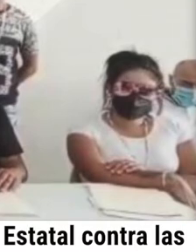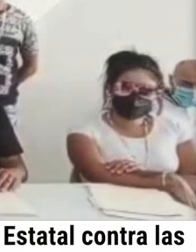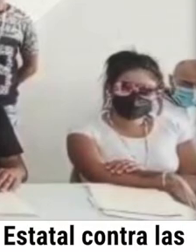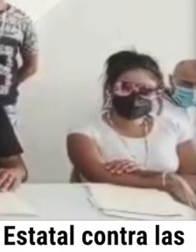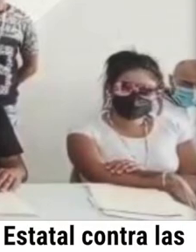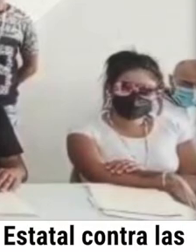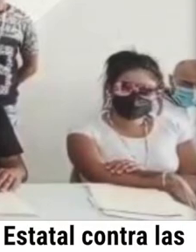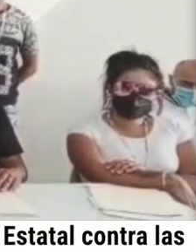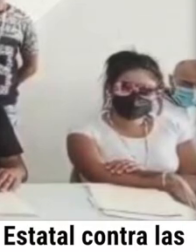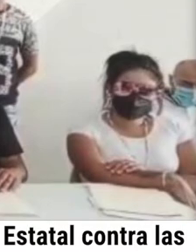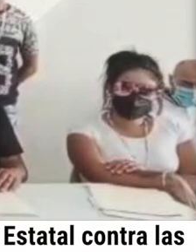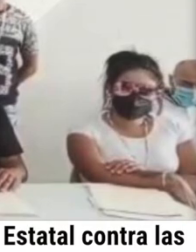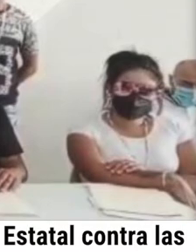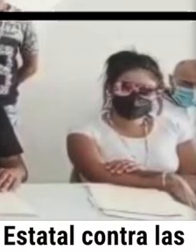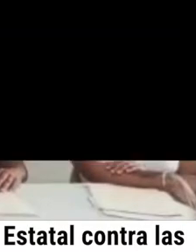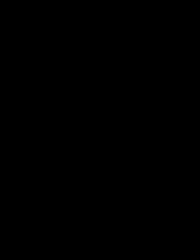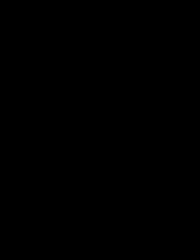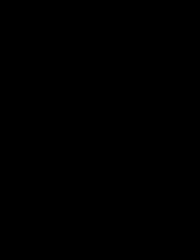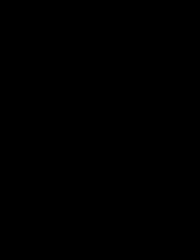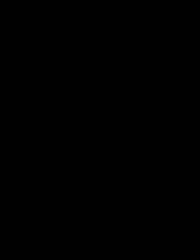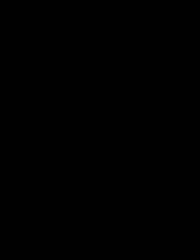tomar facultades que no le corresponden.